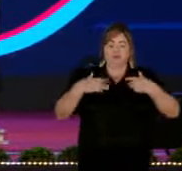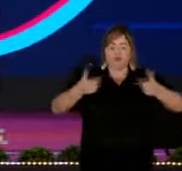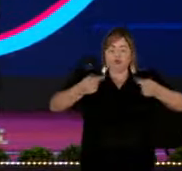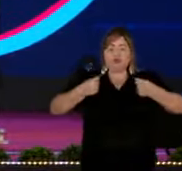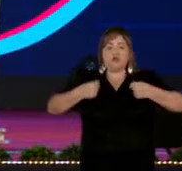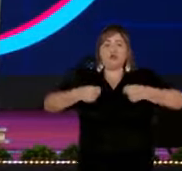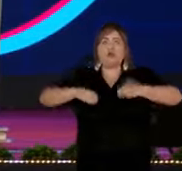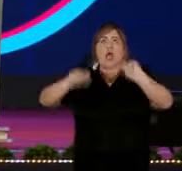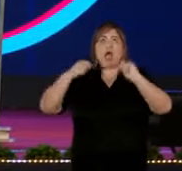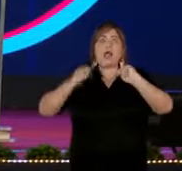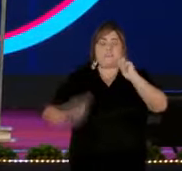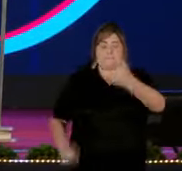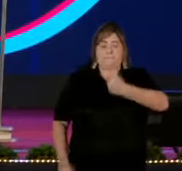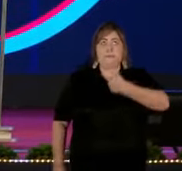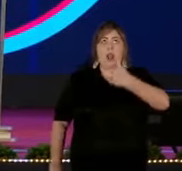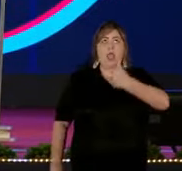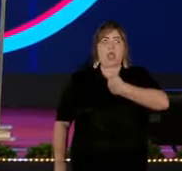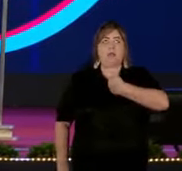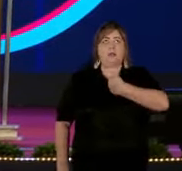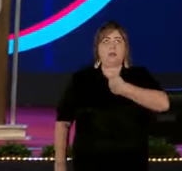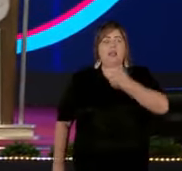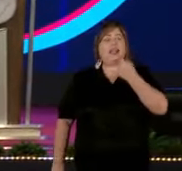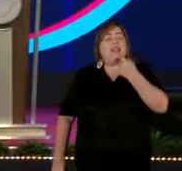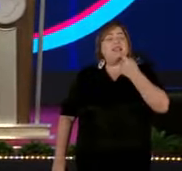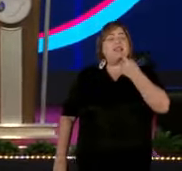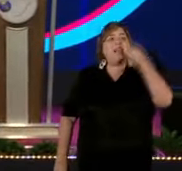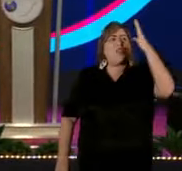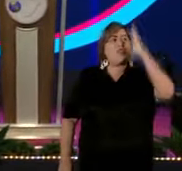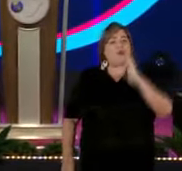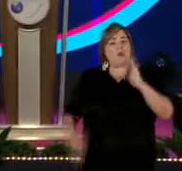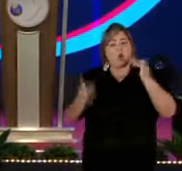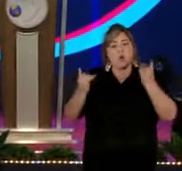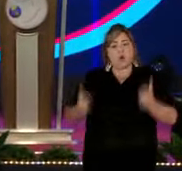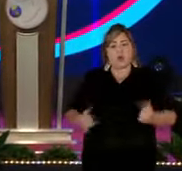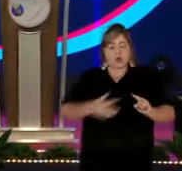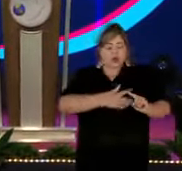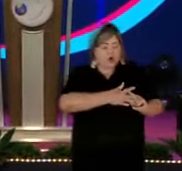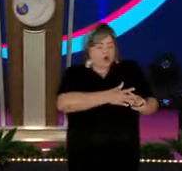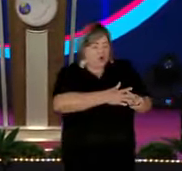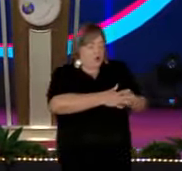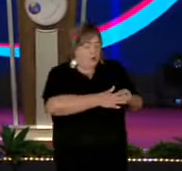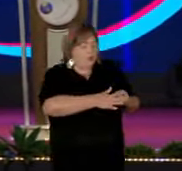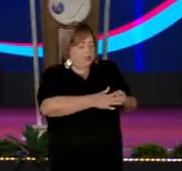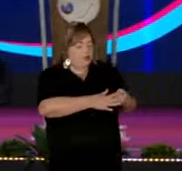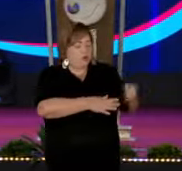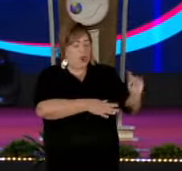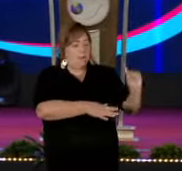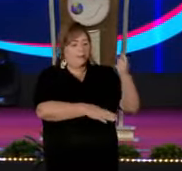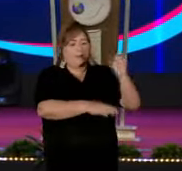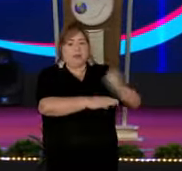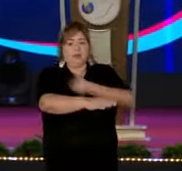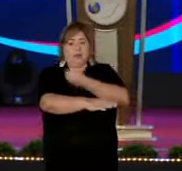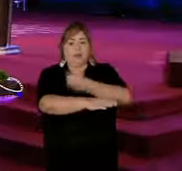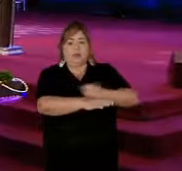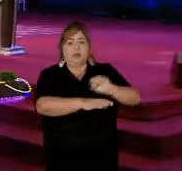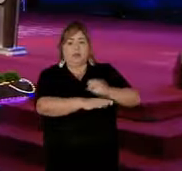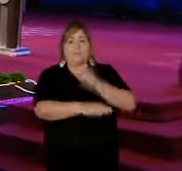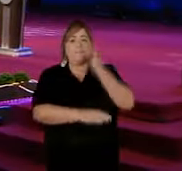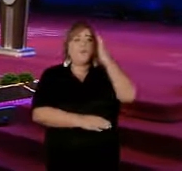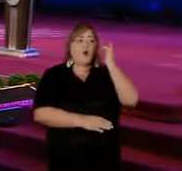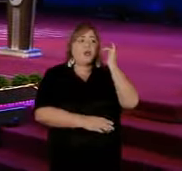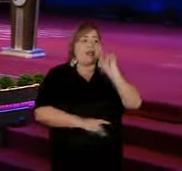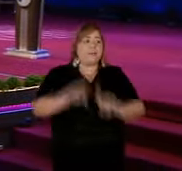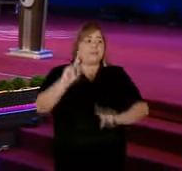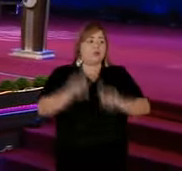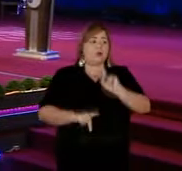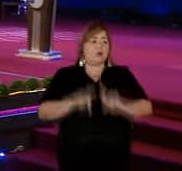sé valiente, es la palabra que el Señor nos imparte hoy y comenzó desde la primera alabanza, porque los que esperan en